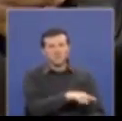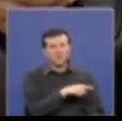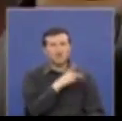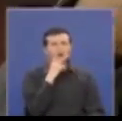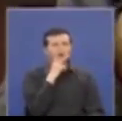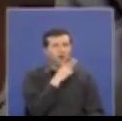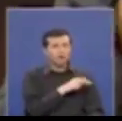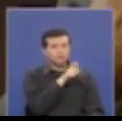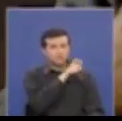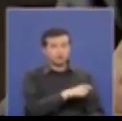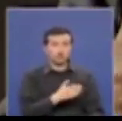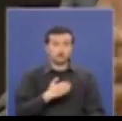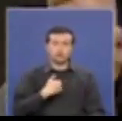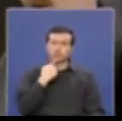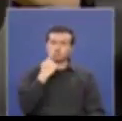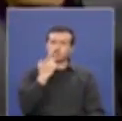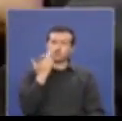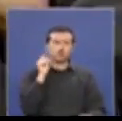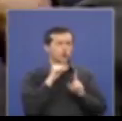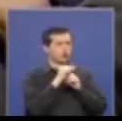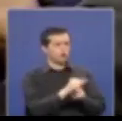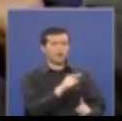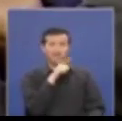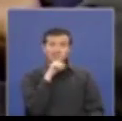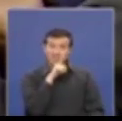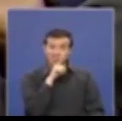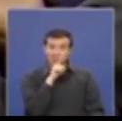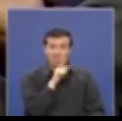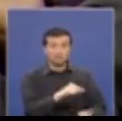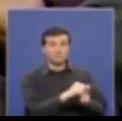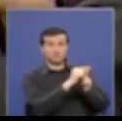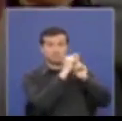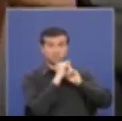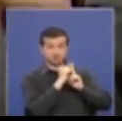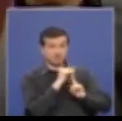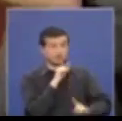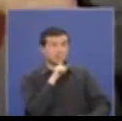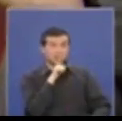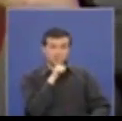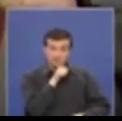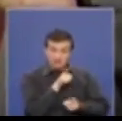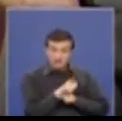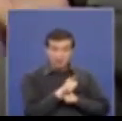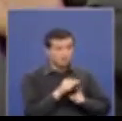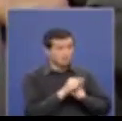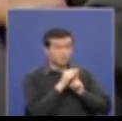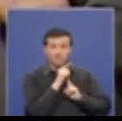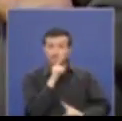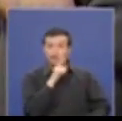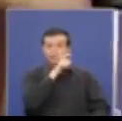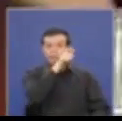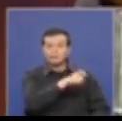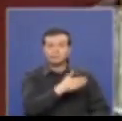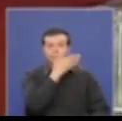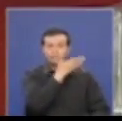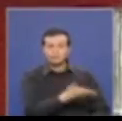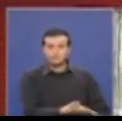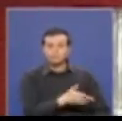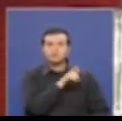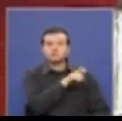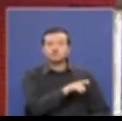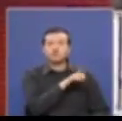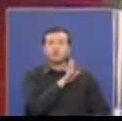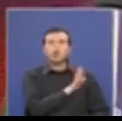por nombrarlo así, yo soy el insultador. El que insulta, ¿no?, a la verdad, a la ética, es este pillastre de